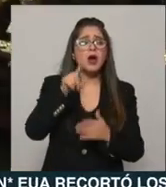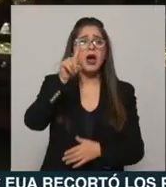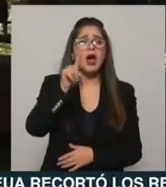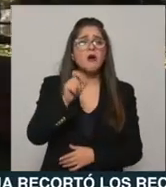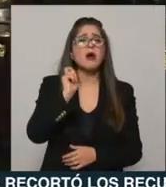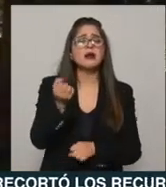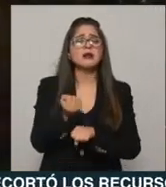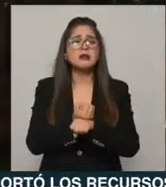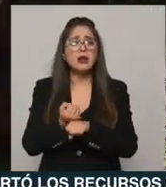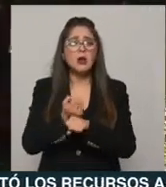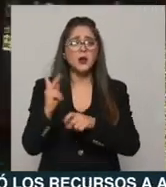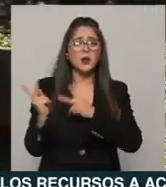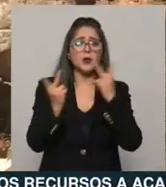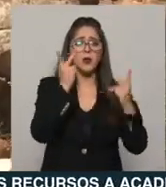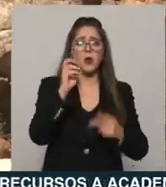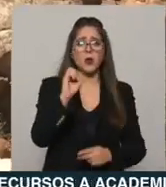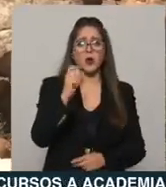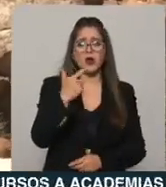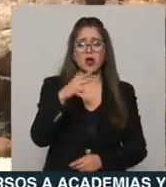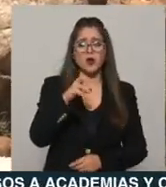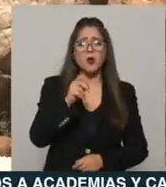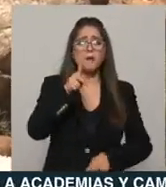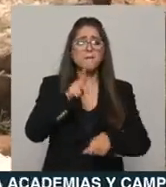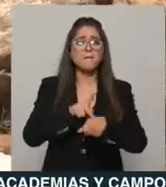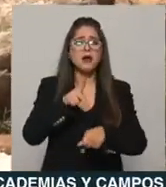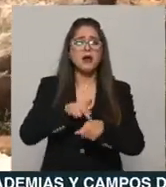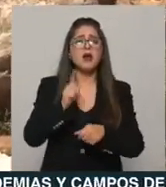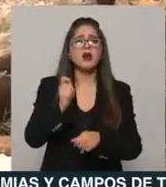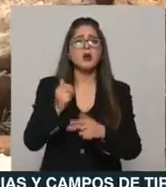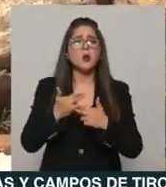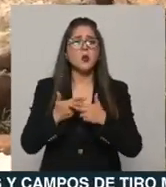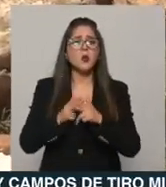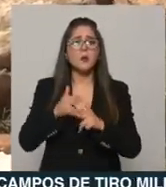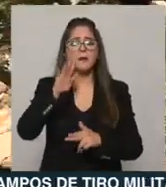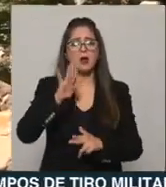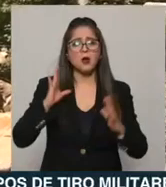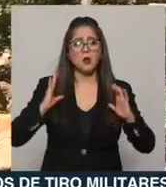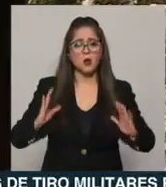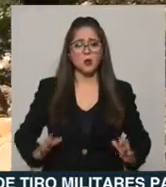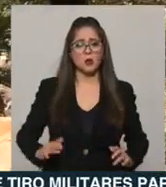sangre, los arbustos los órganos y las piedras los huesos del cuerpo humano.